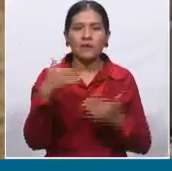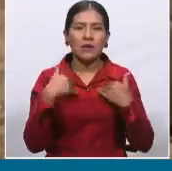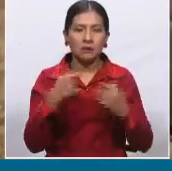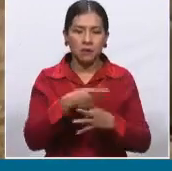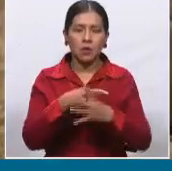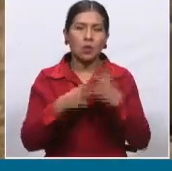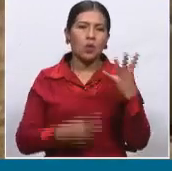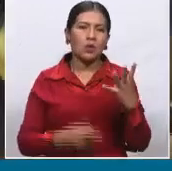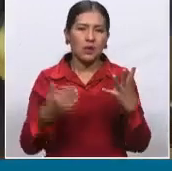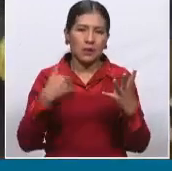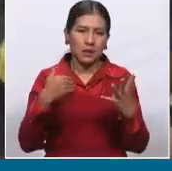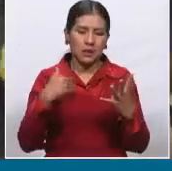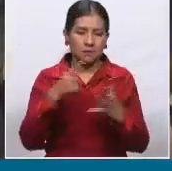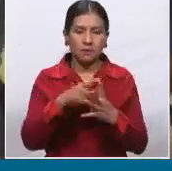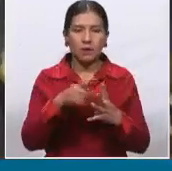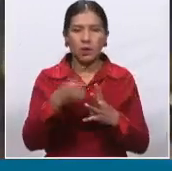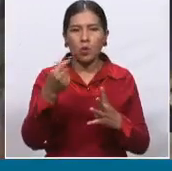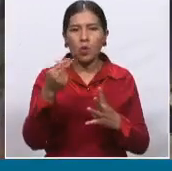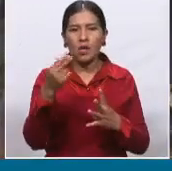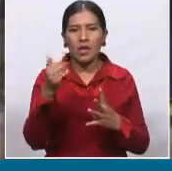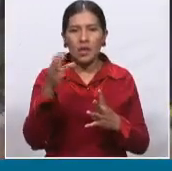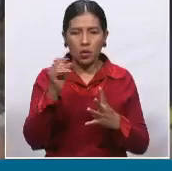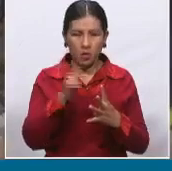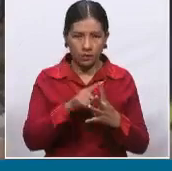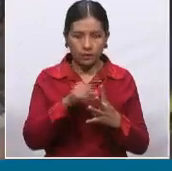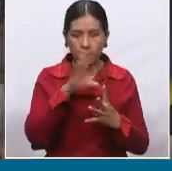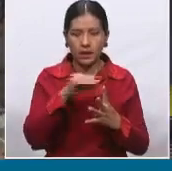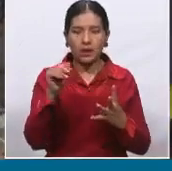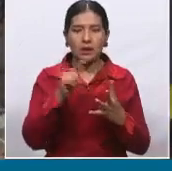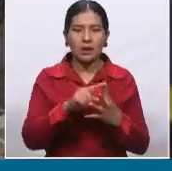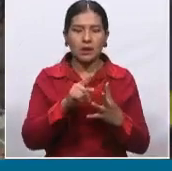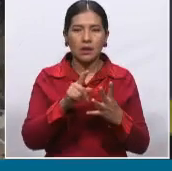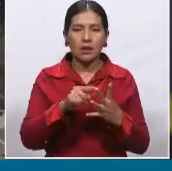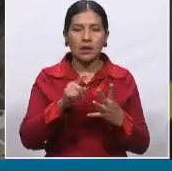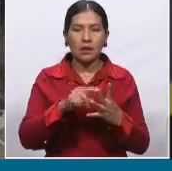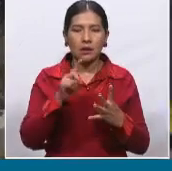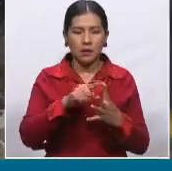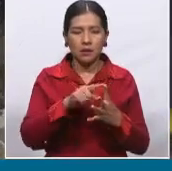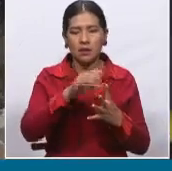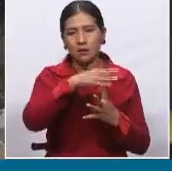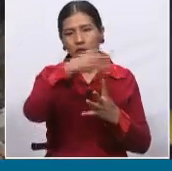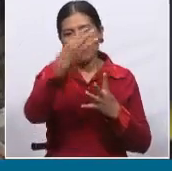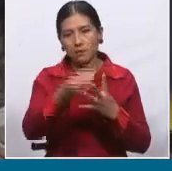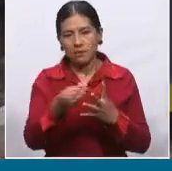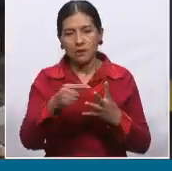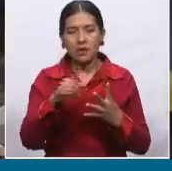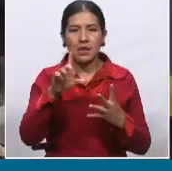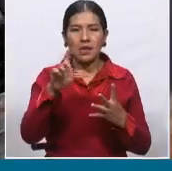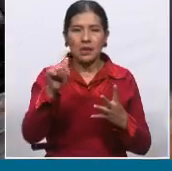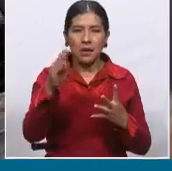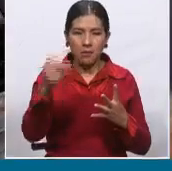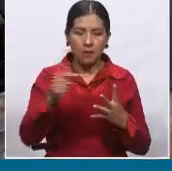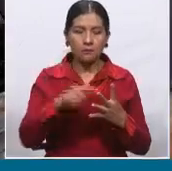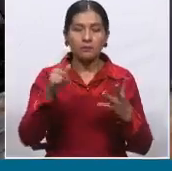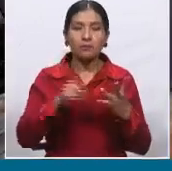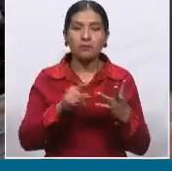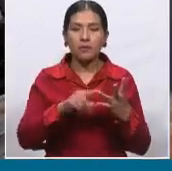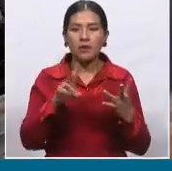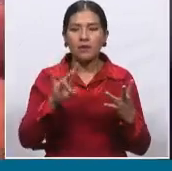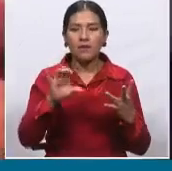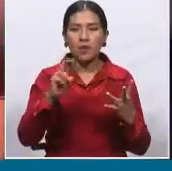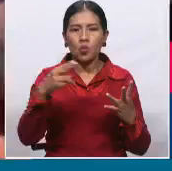cuatro especies de camélidos. Dos silvestres, que son el guanaco, del cual descienden las llamas, y la otra, que es la